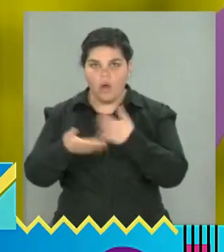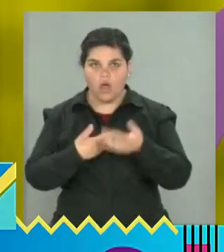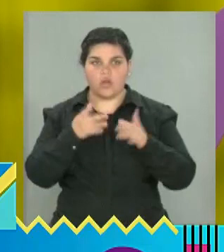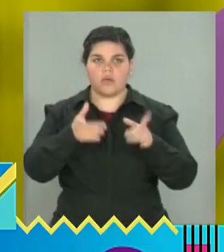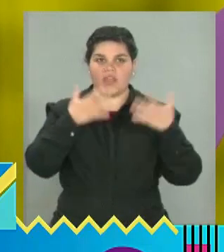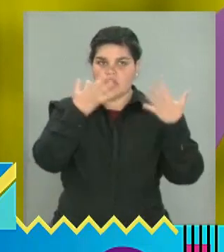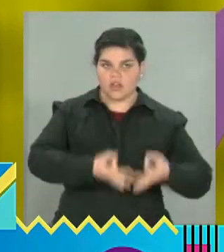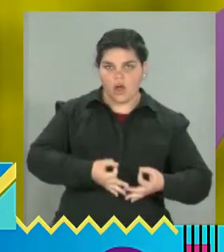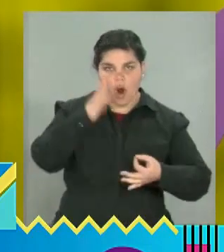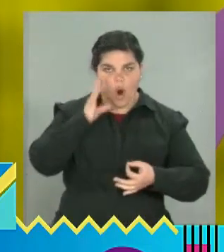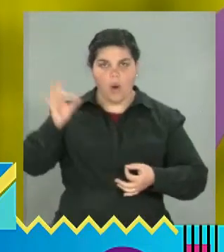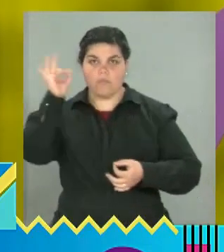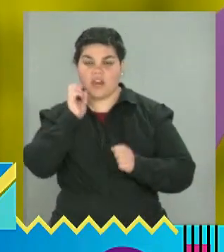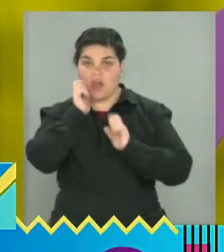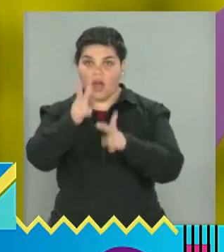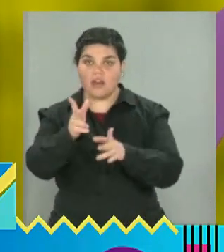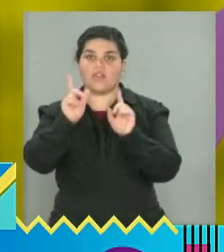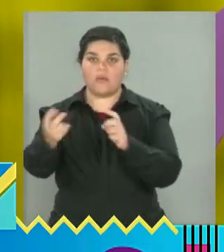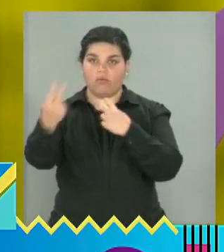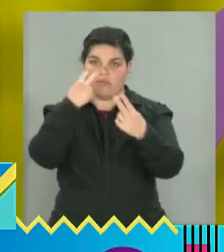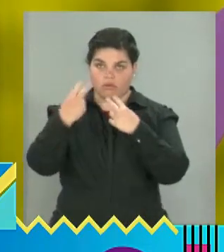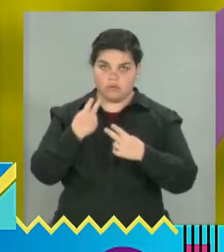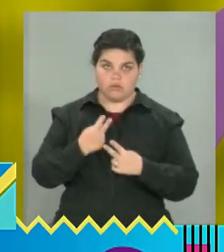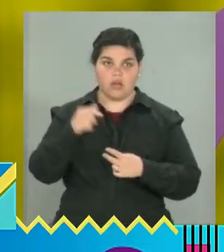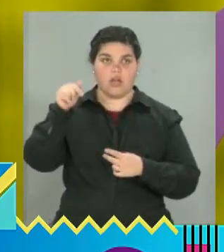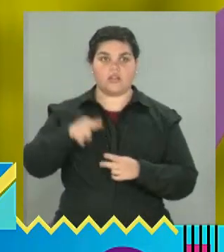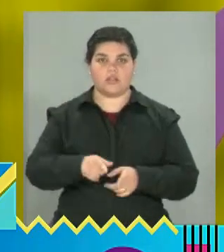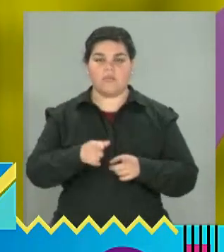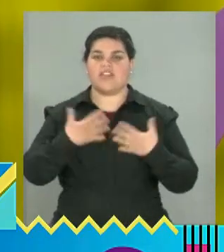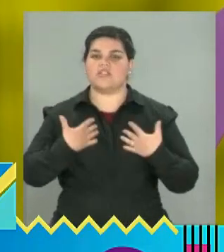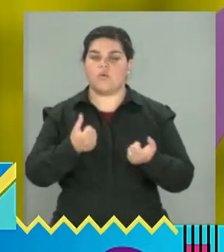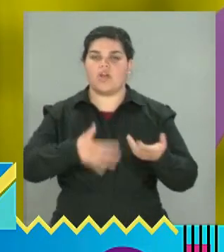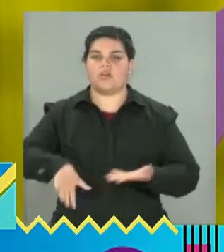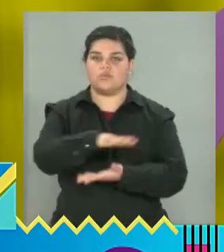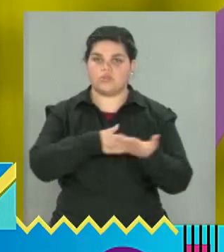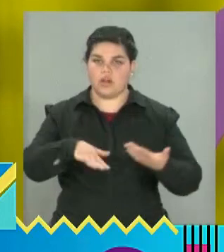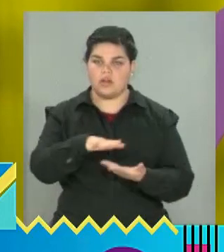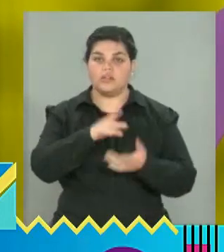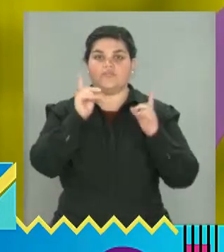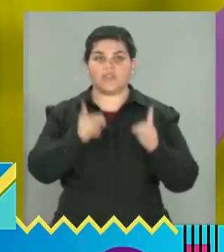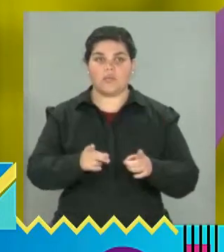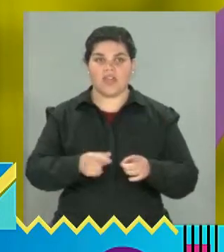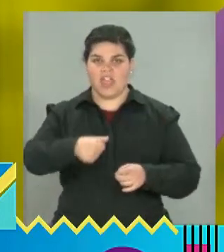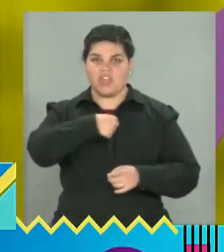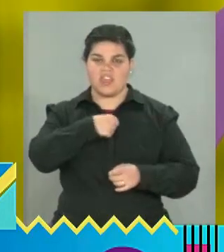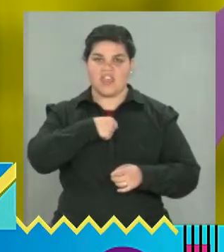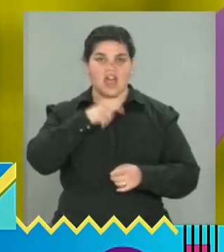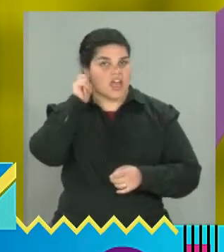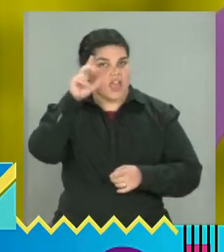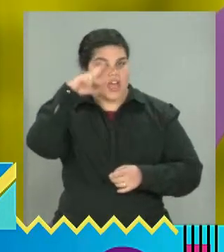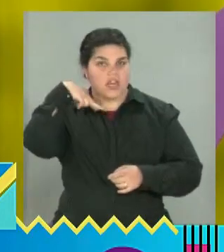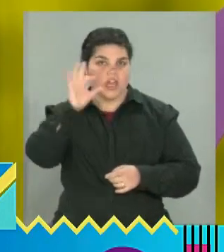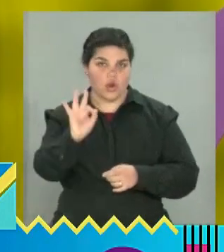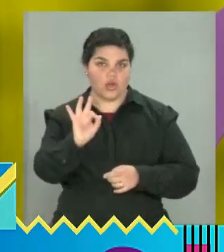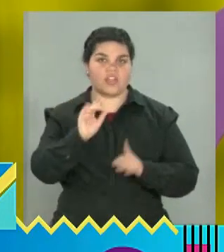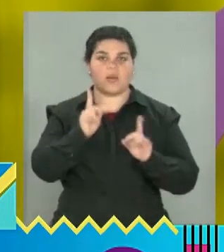a opinar y ser oídos, se nombró muchas veces en este programa, a la seguridad social, a la identidad de género y a la orientación sexual, también